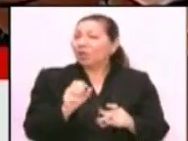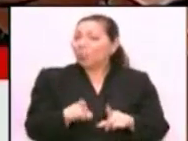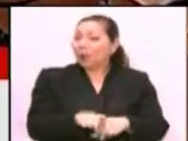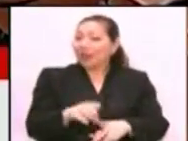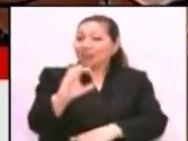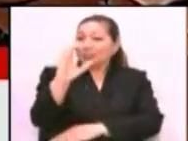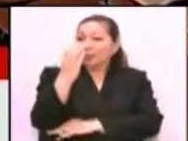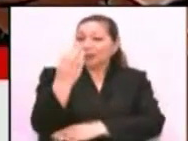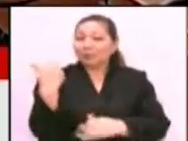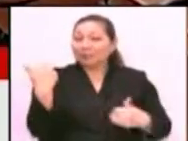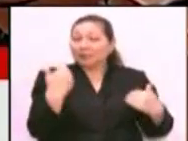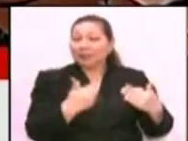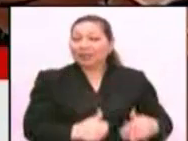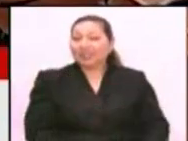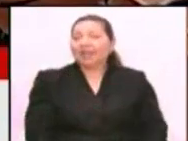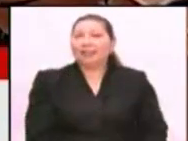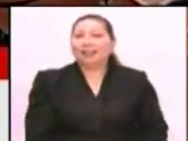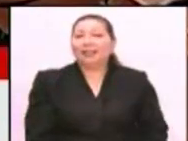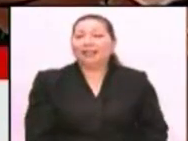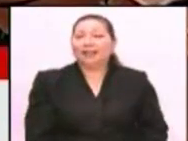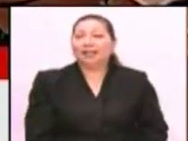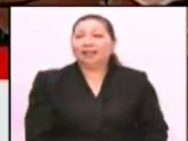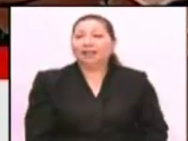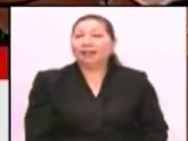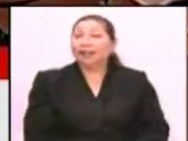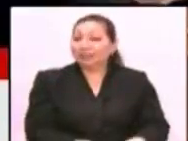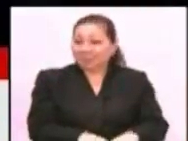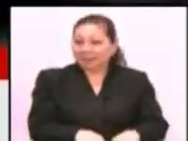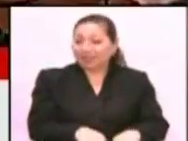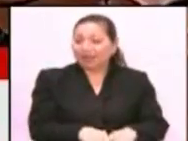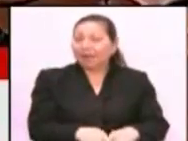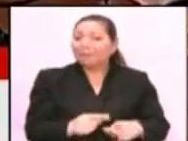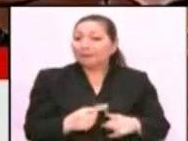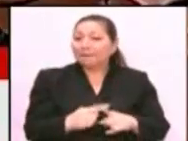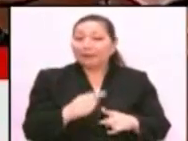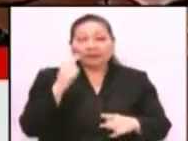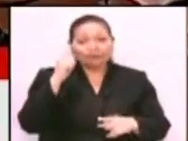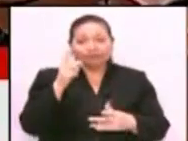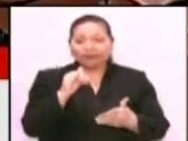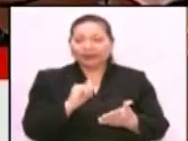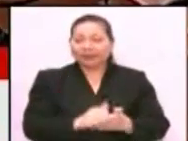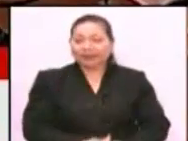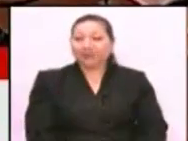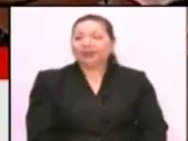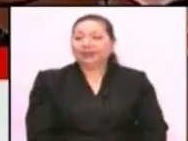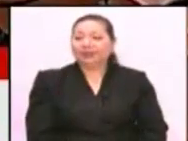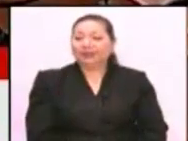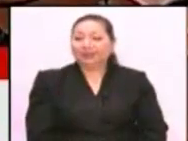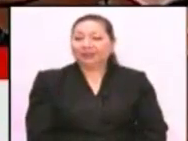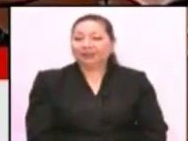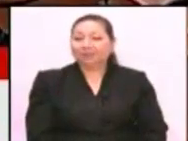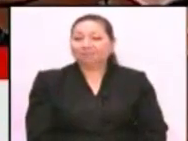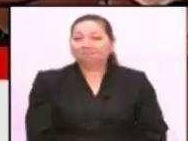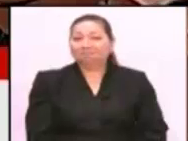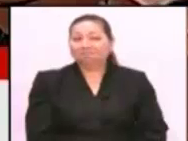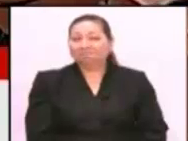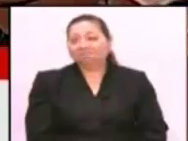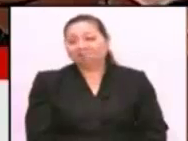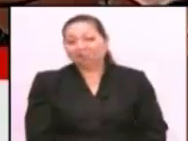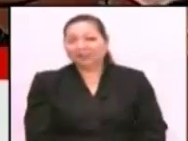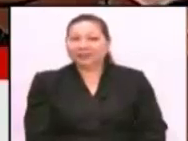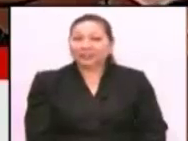Colombia, hay unos inversionistas. En el caso de Inglaterra también fueron varias fundaciones y, bueno, unos trust